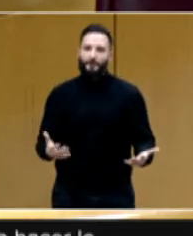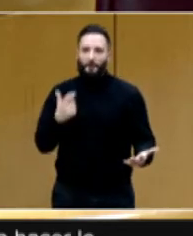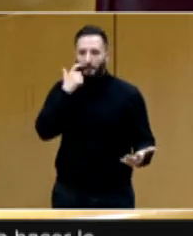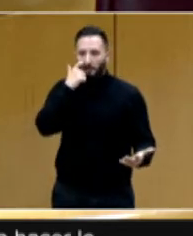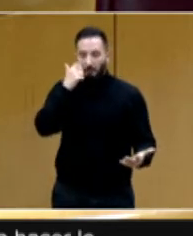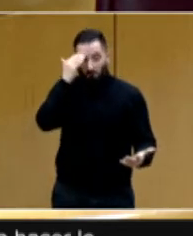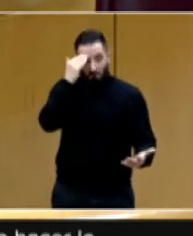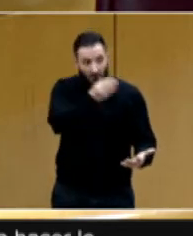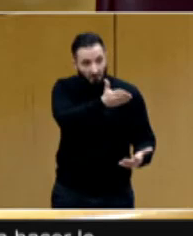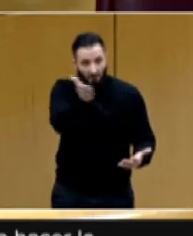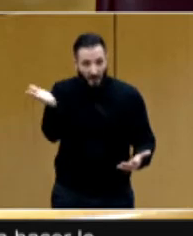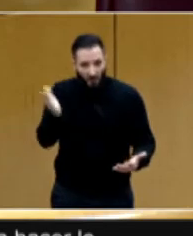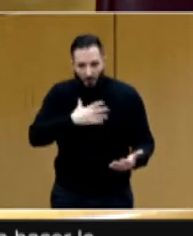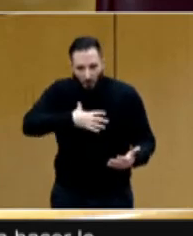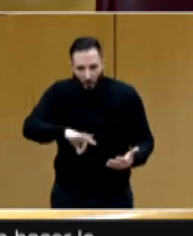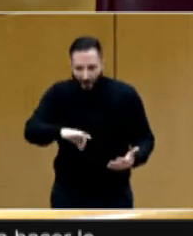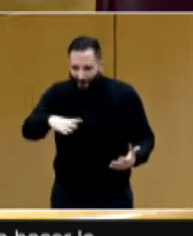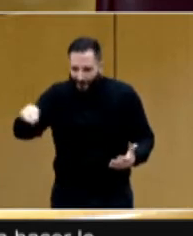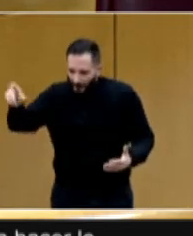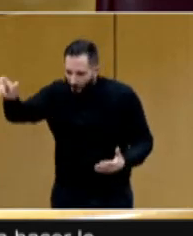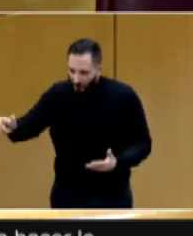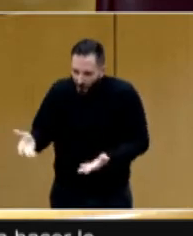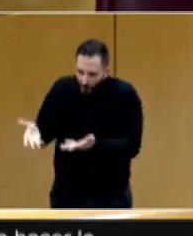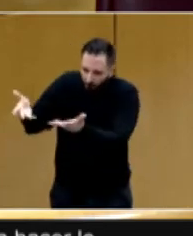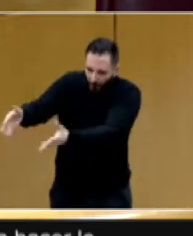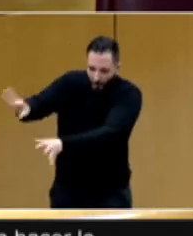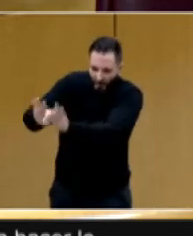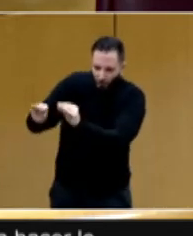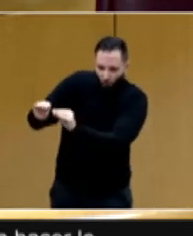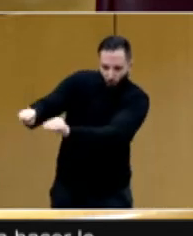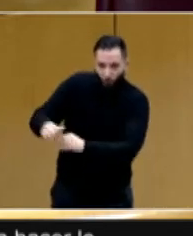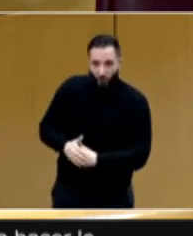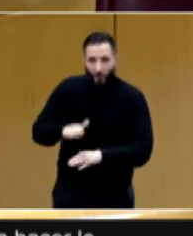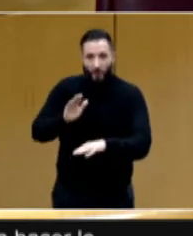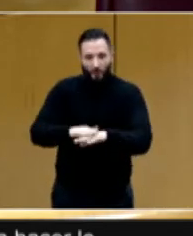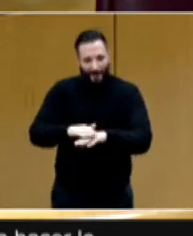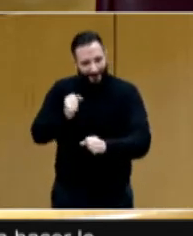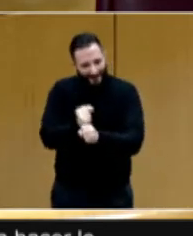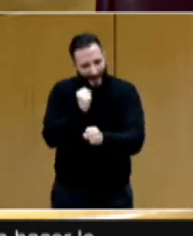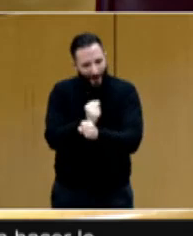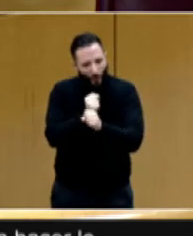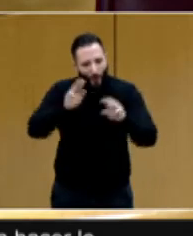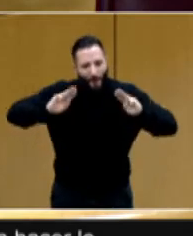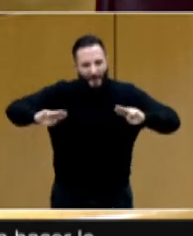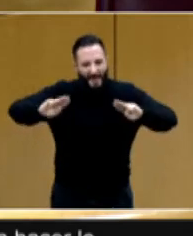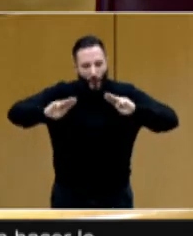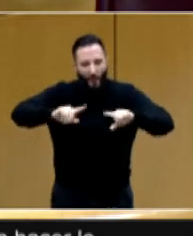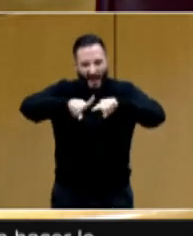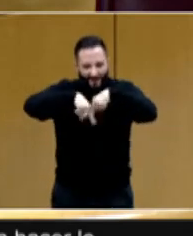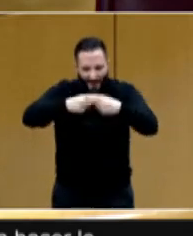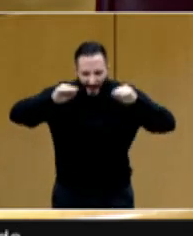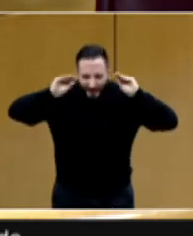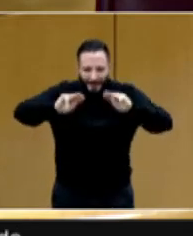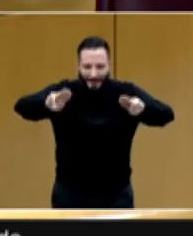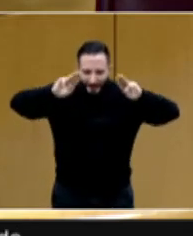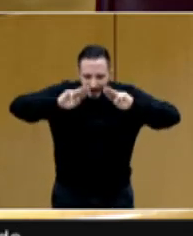cualquiera lo puede entender lo que esa labor de pedagogía que también se ha hablado también decir es que para que